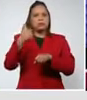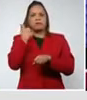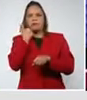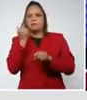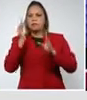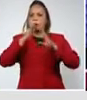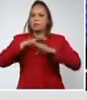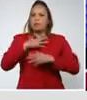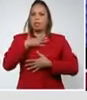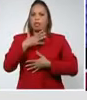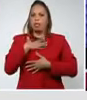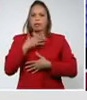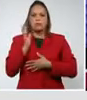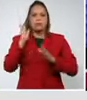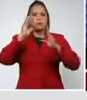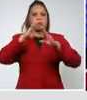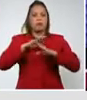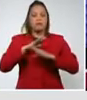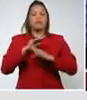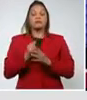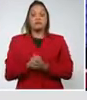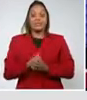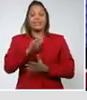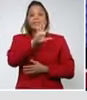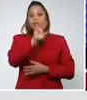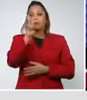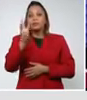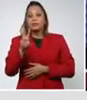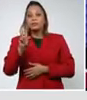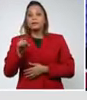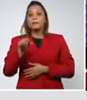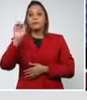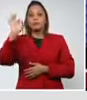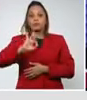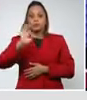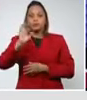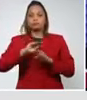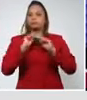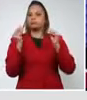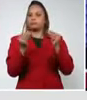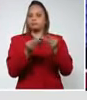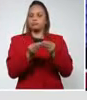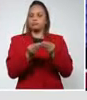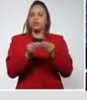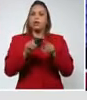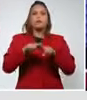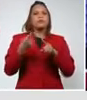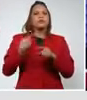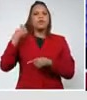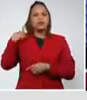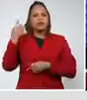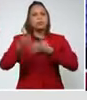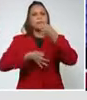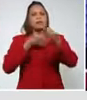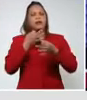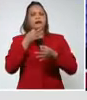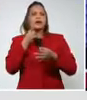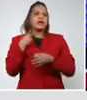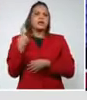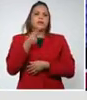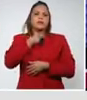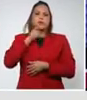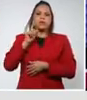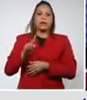53%. Por eso yo decía inicialmente que a veces estamos en una conglomeración como